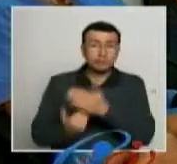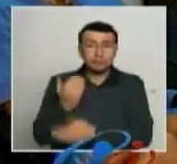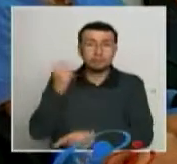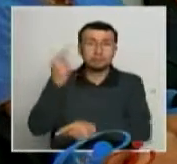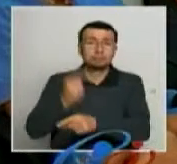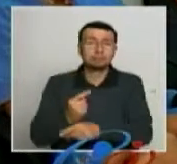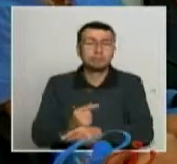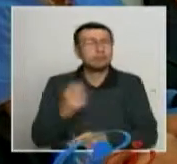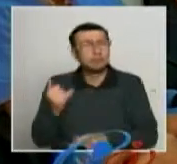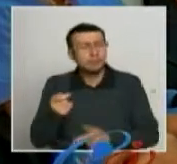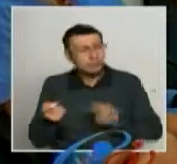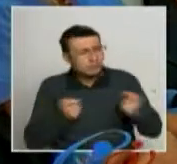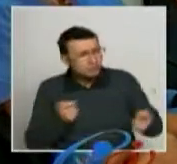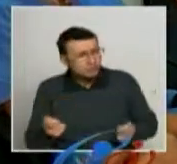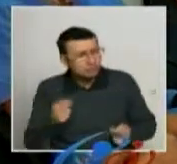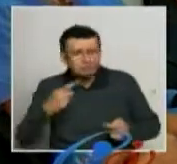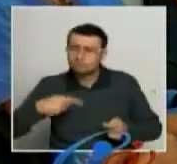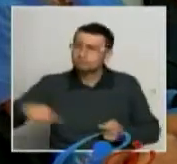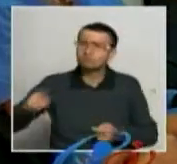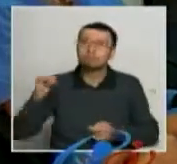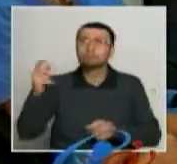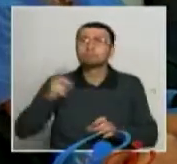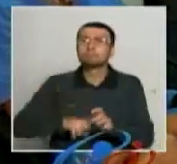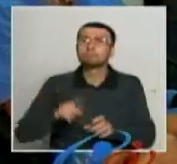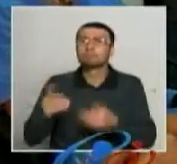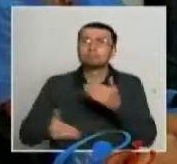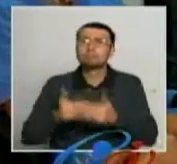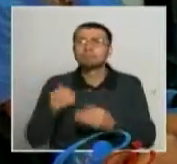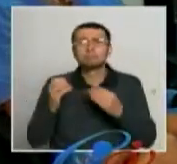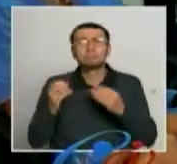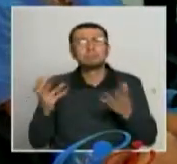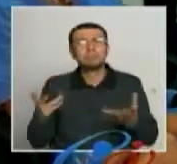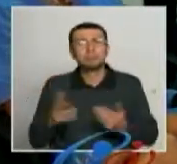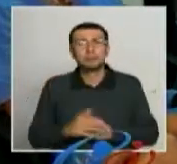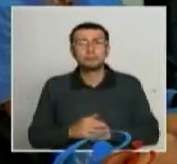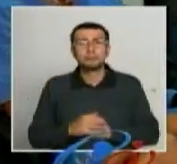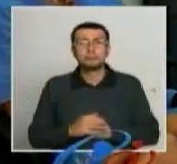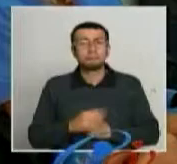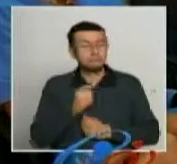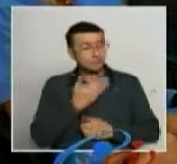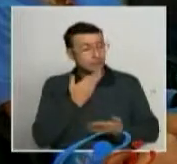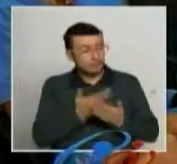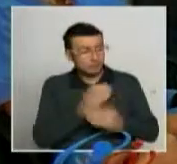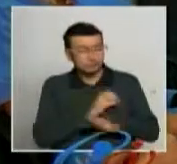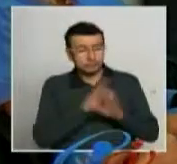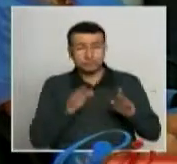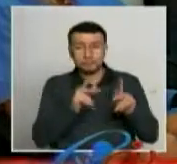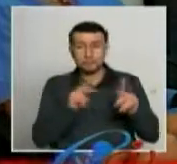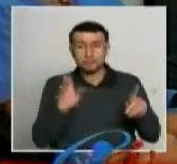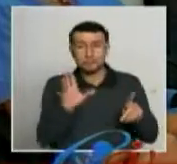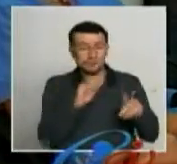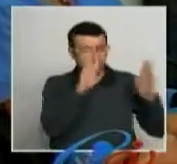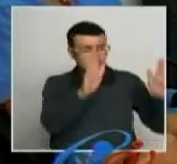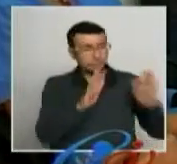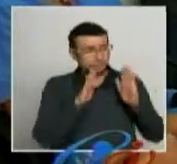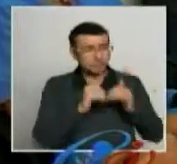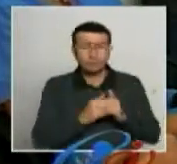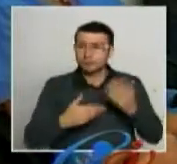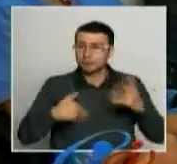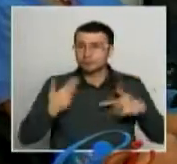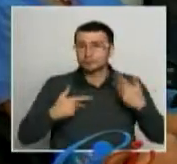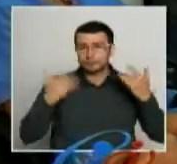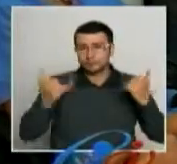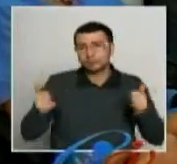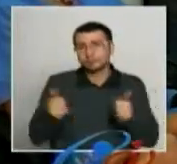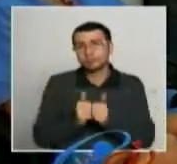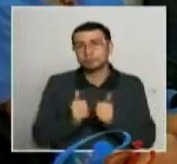los remite para que se les haga este método diagnóstico. Buenos días, amables oyentes. Buenos días, doctor. Qué gusto estar aquí nuevamente